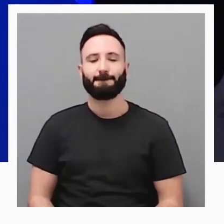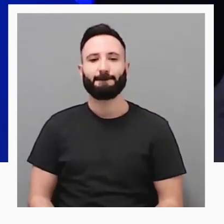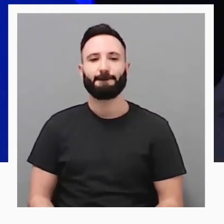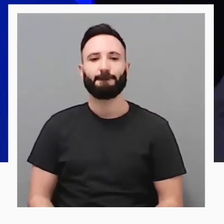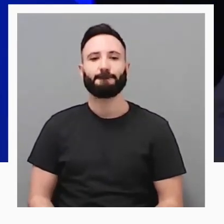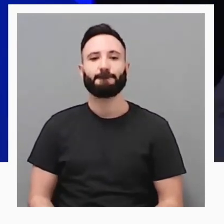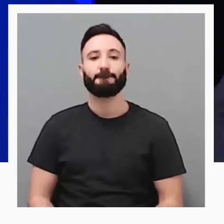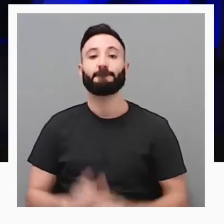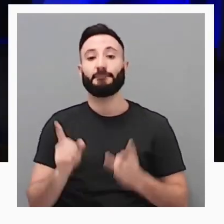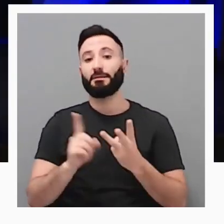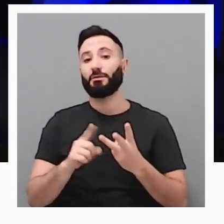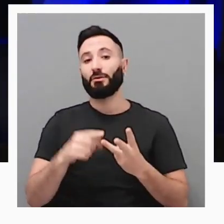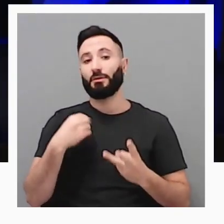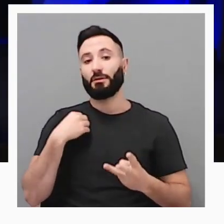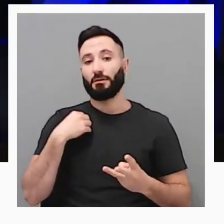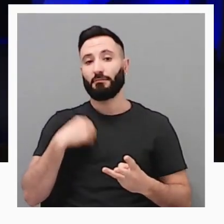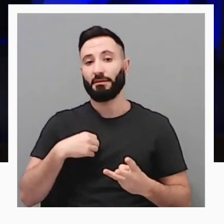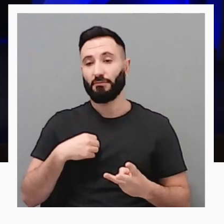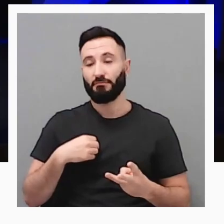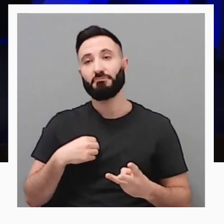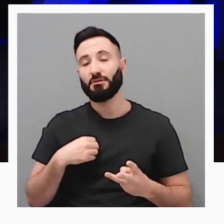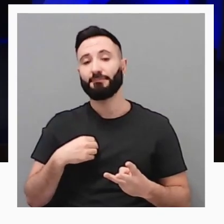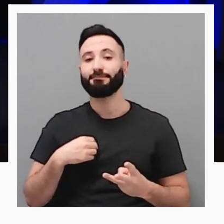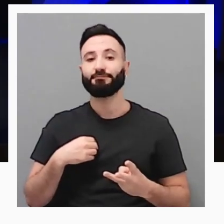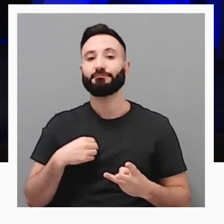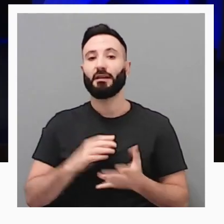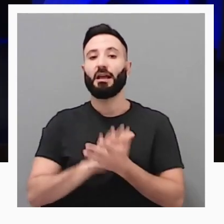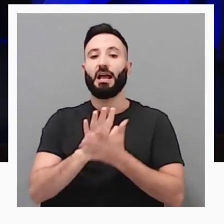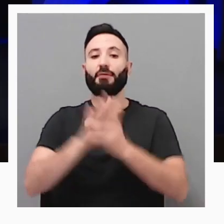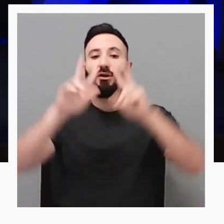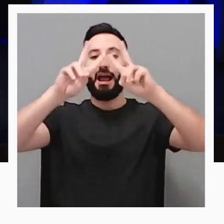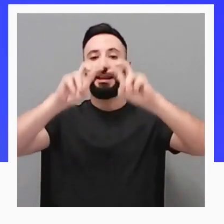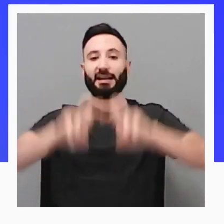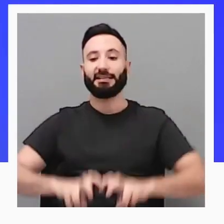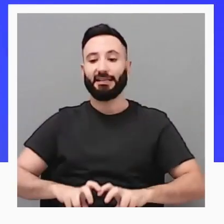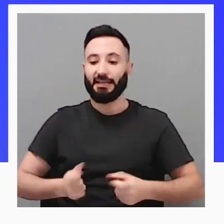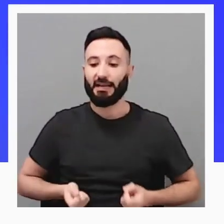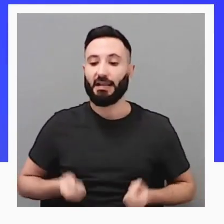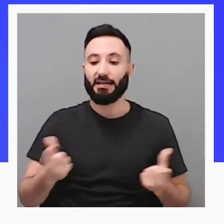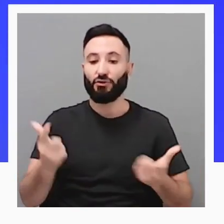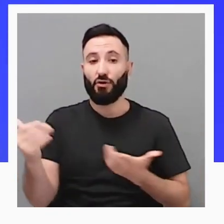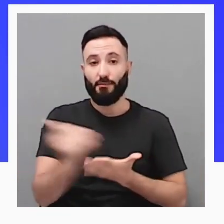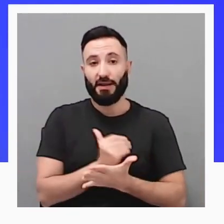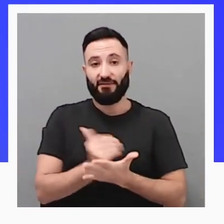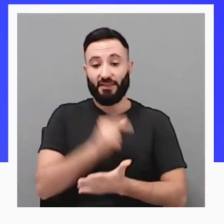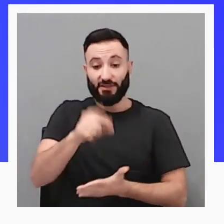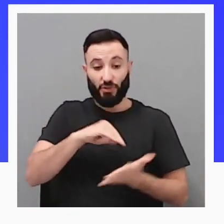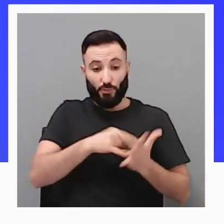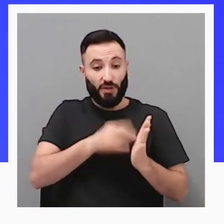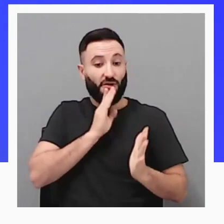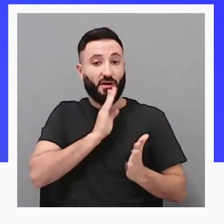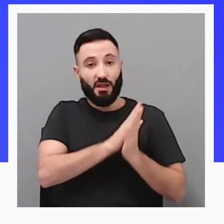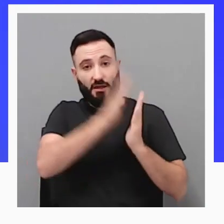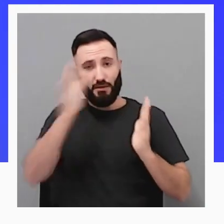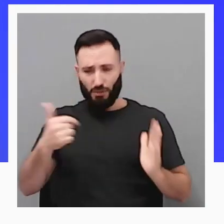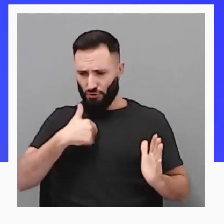No podría decir más. Pero haciendo un análisis de coste-beneficio, mira, estos proyectos, y hablando de mío